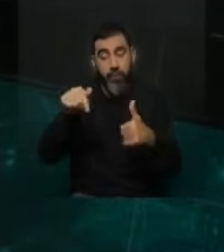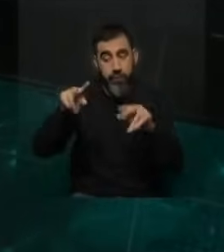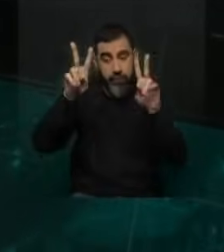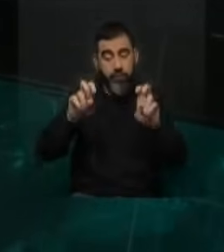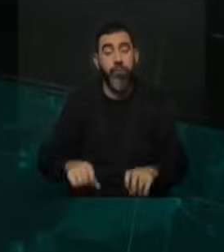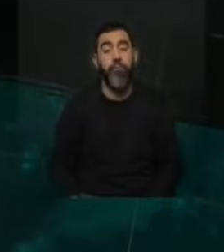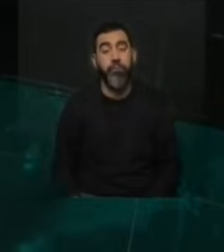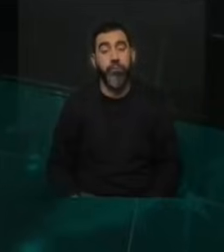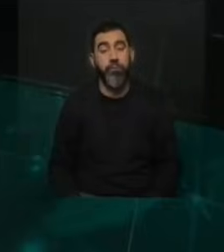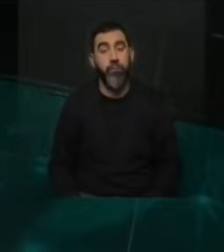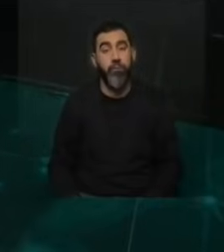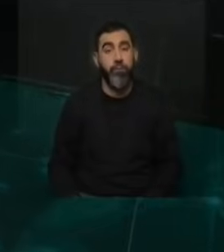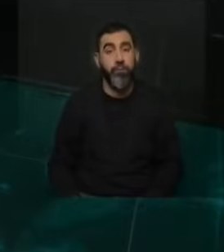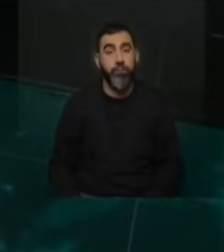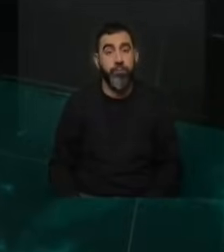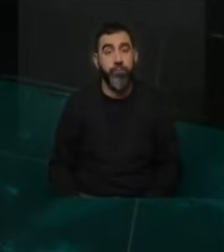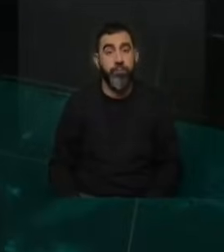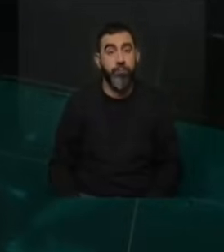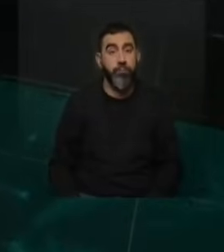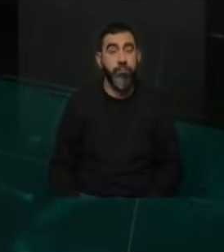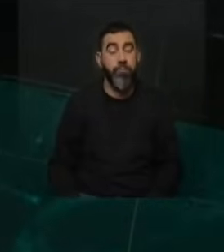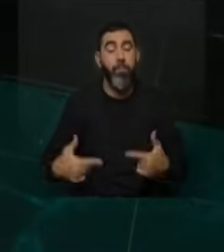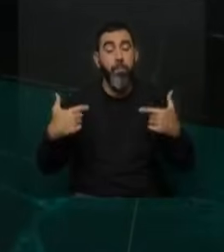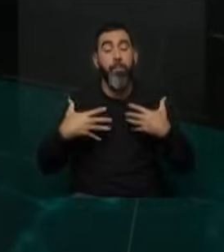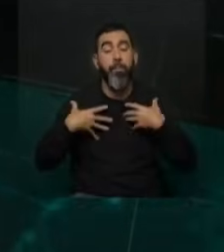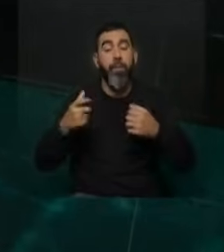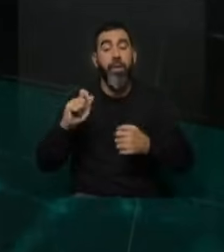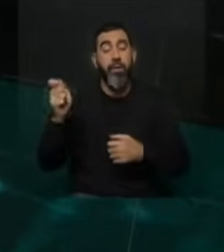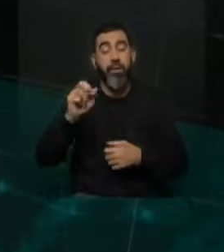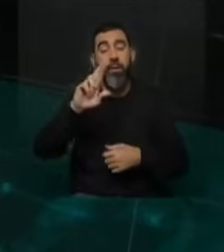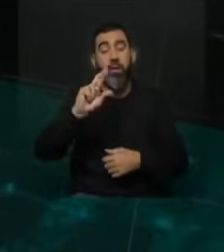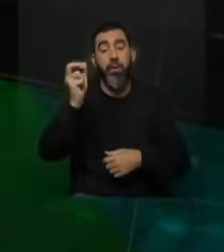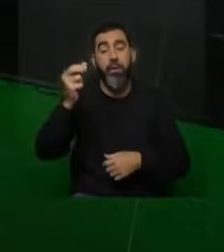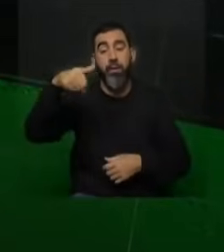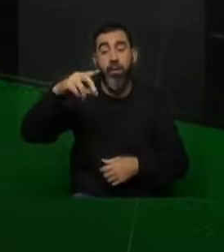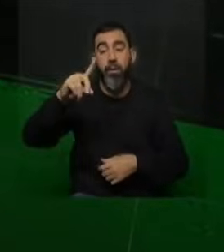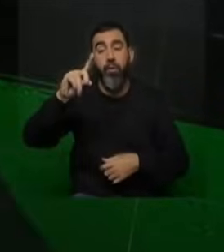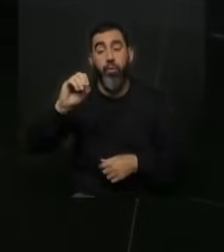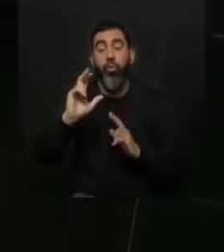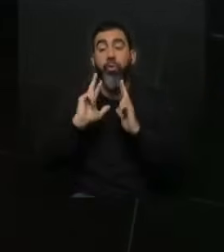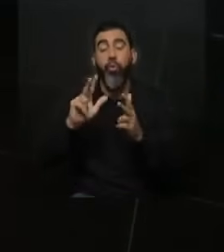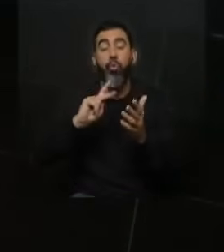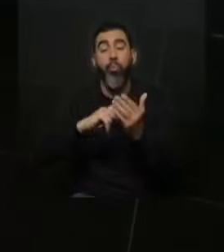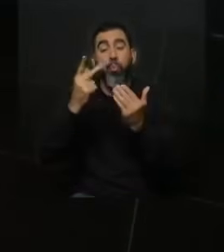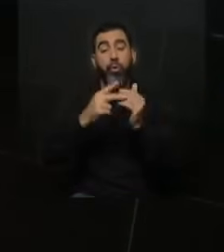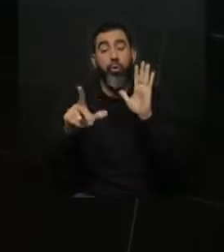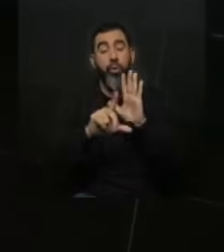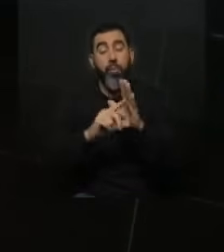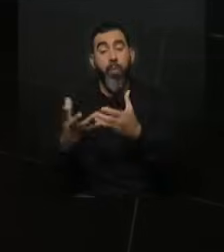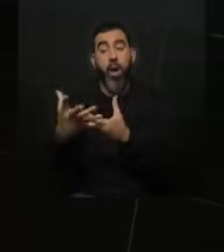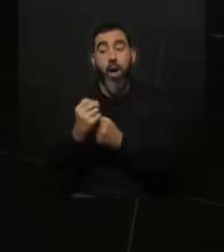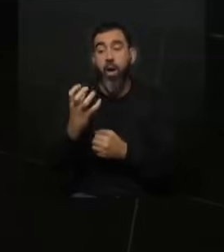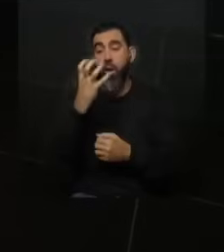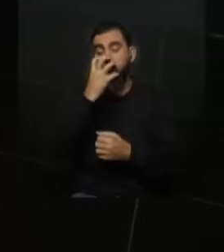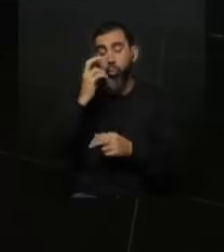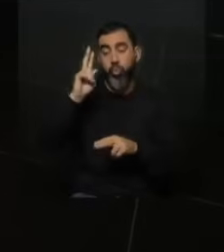este tema bien seguimos en otros temas ahora porque la ministra de salud pública Karina rando dijo que el proyecto de ley sobre eutanasia que ya fue